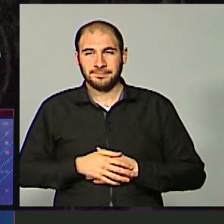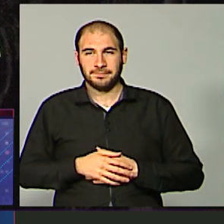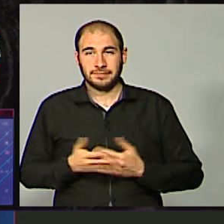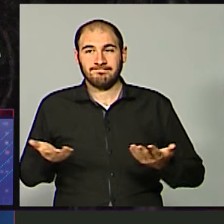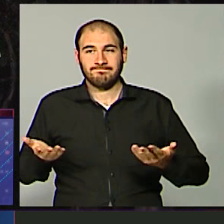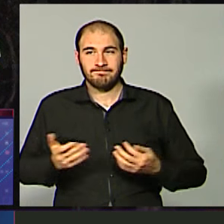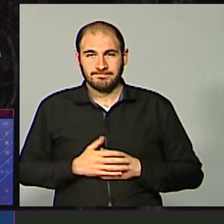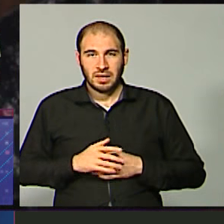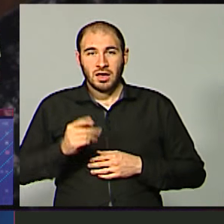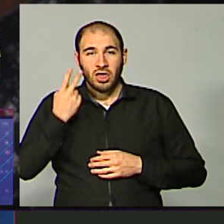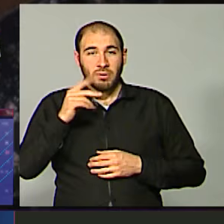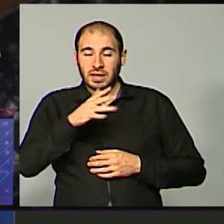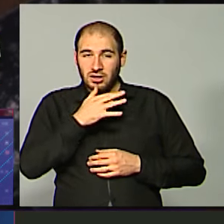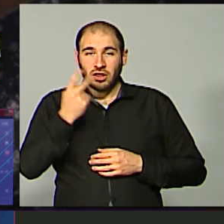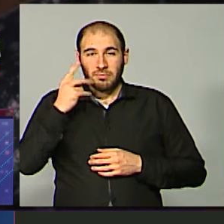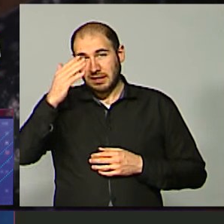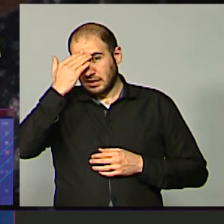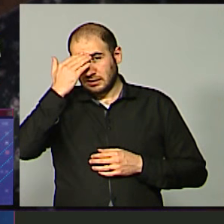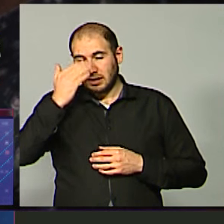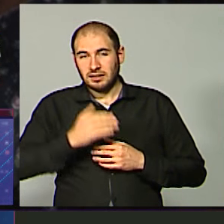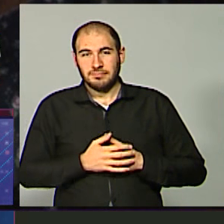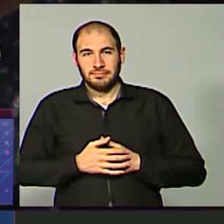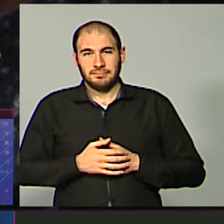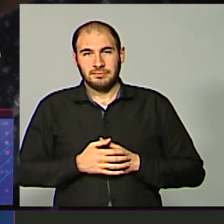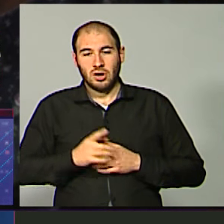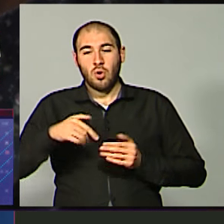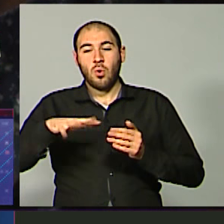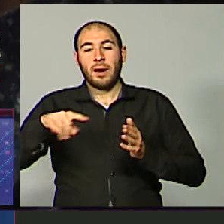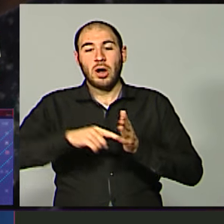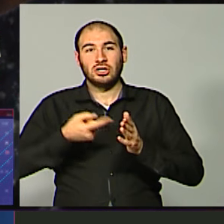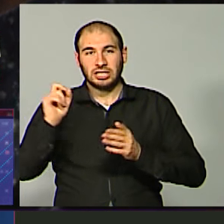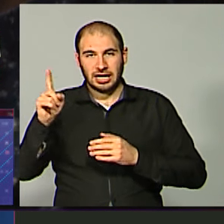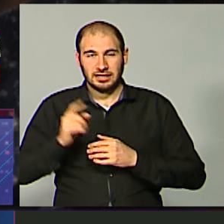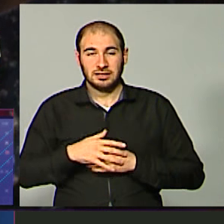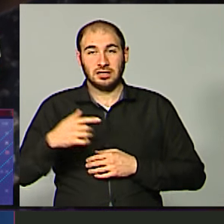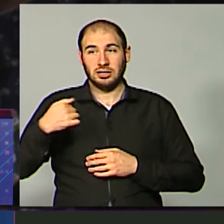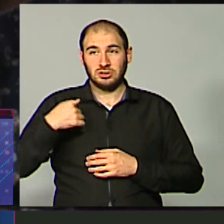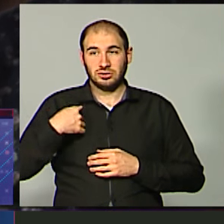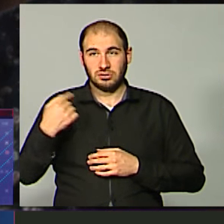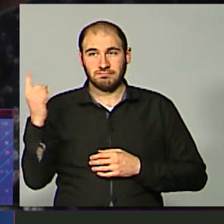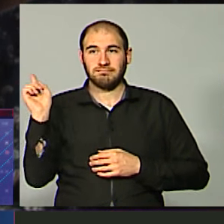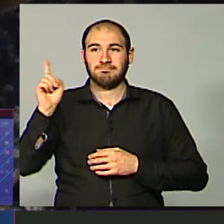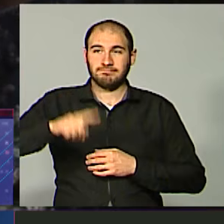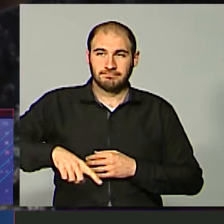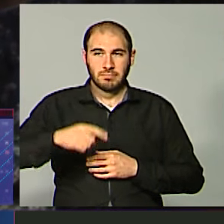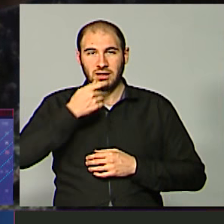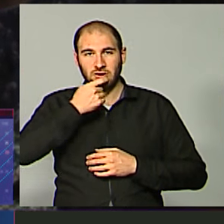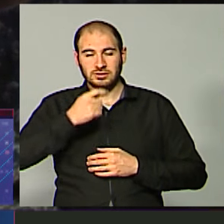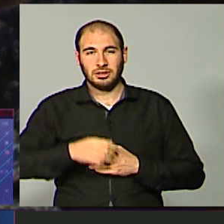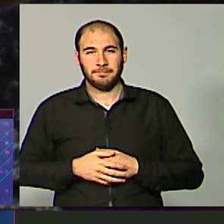bueno, hicimos el 2014 y el 2015 en Buenos Aires, y yo como regresé a